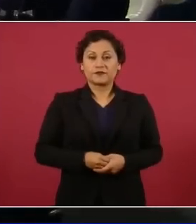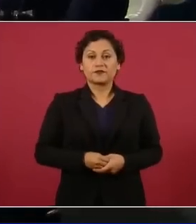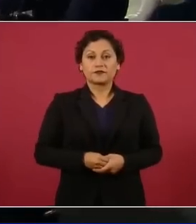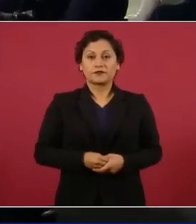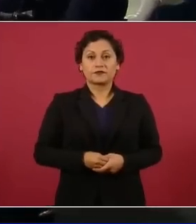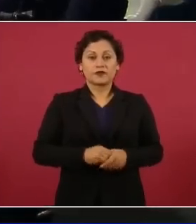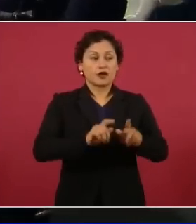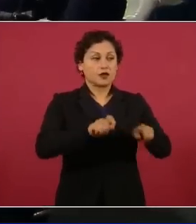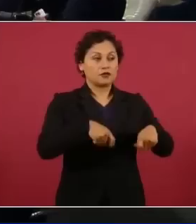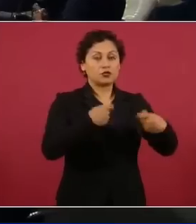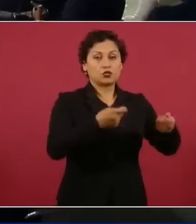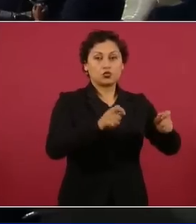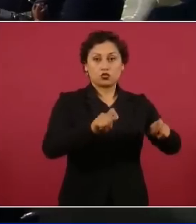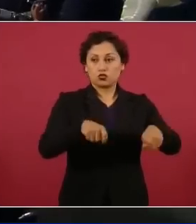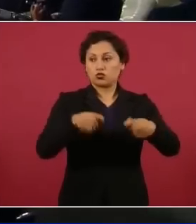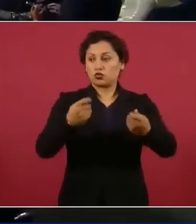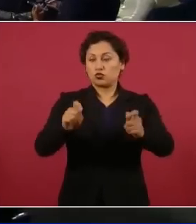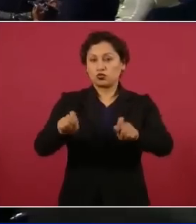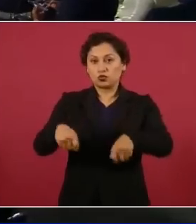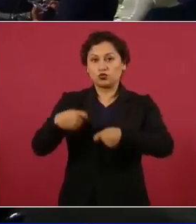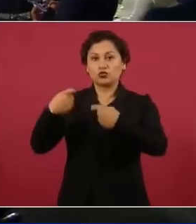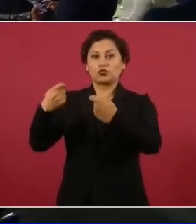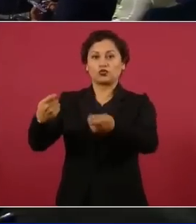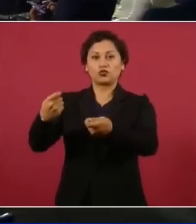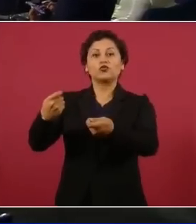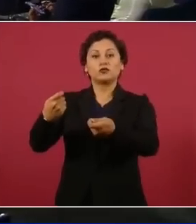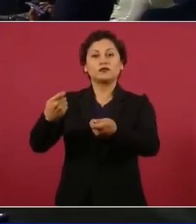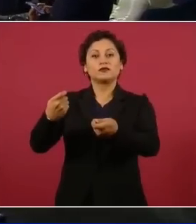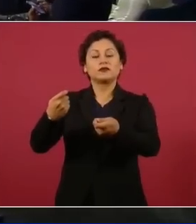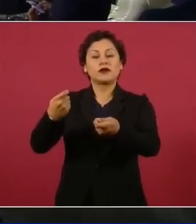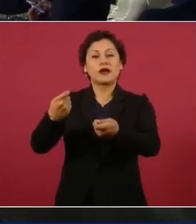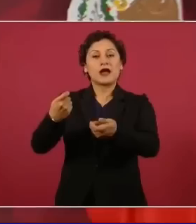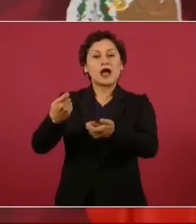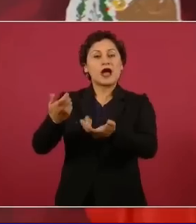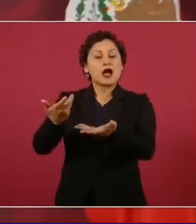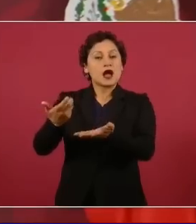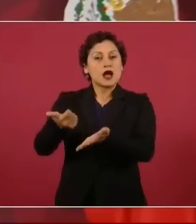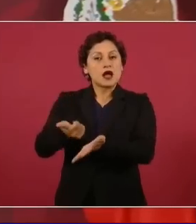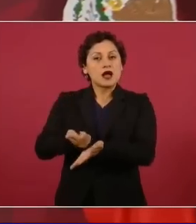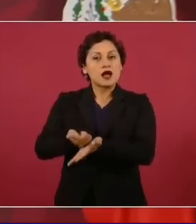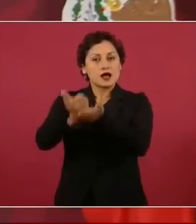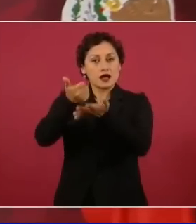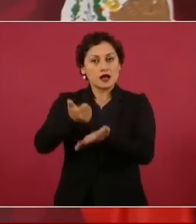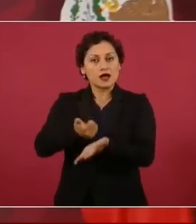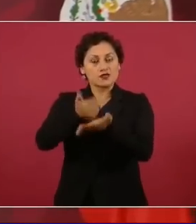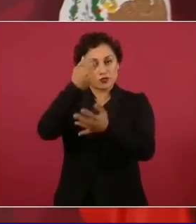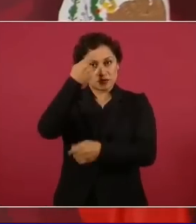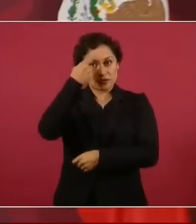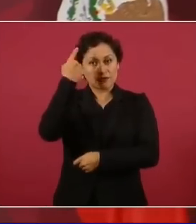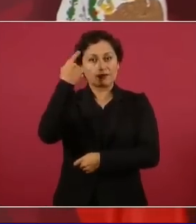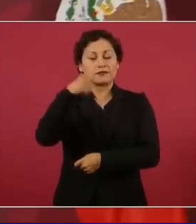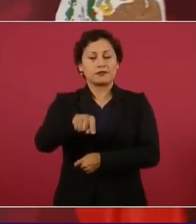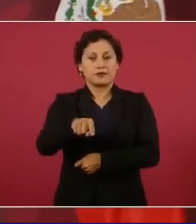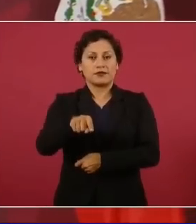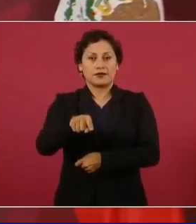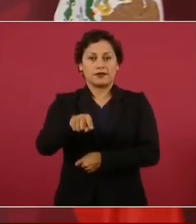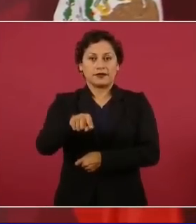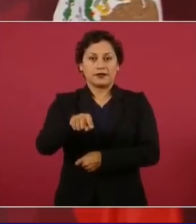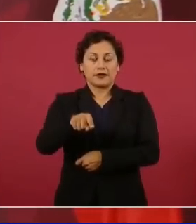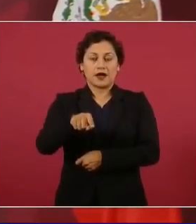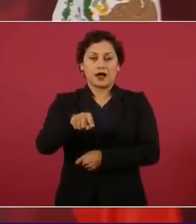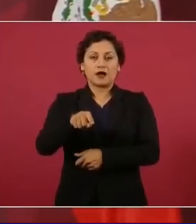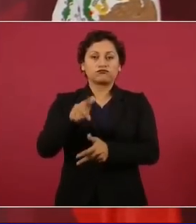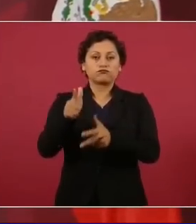subsidios, subvenciones para la construcción de líneas de